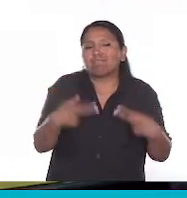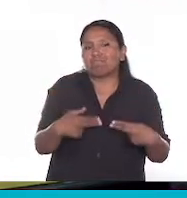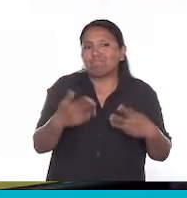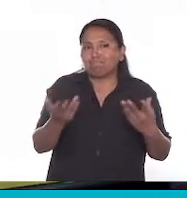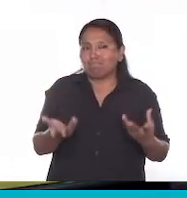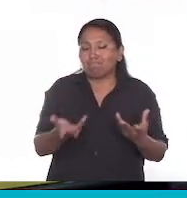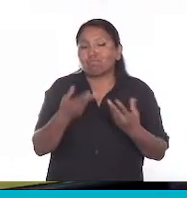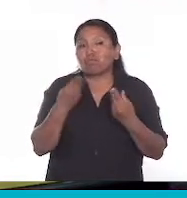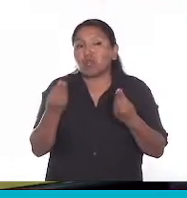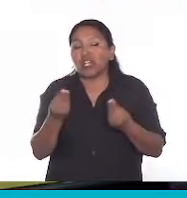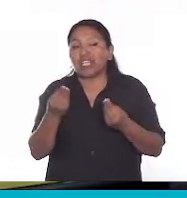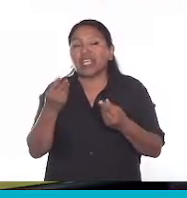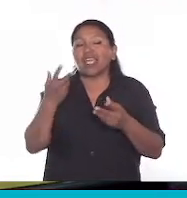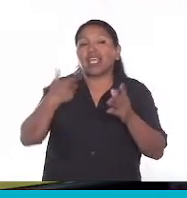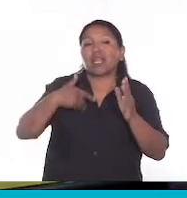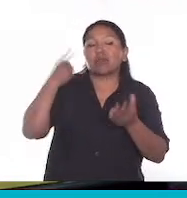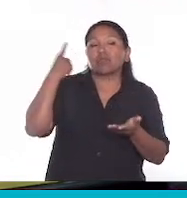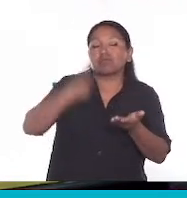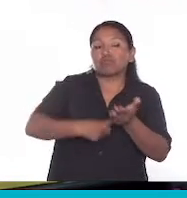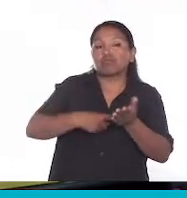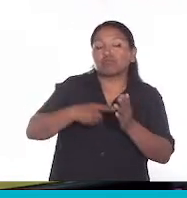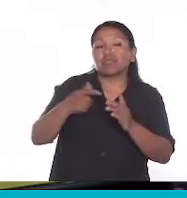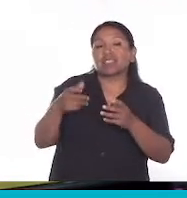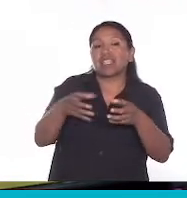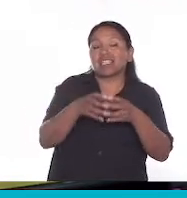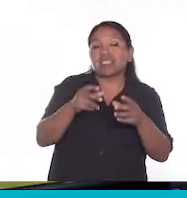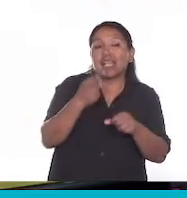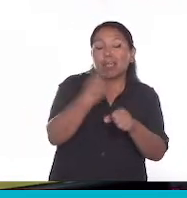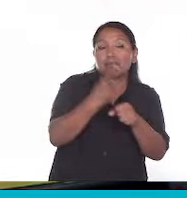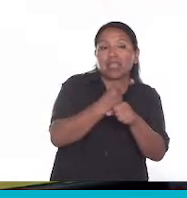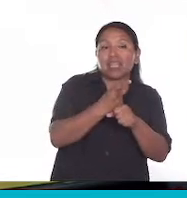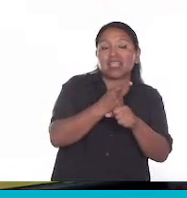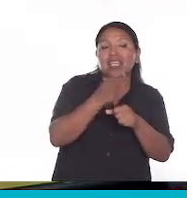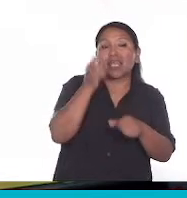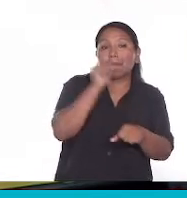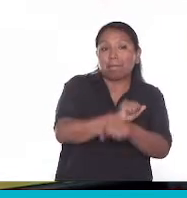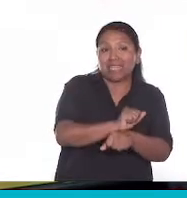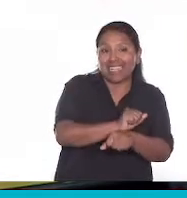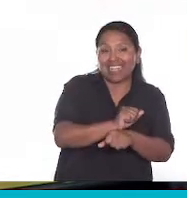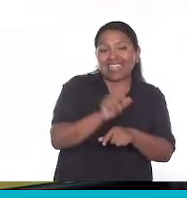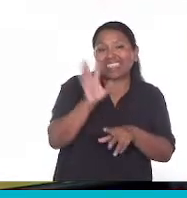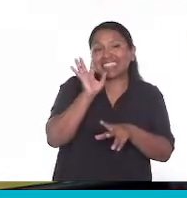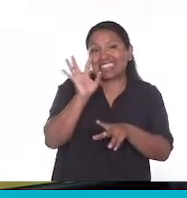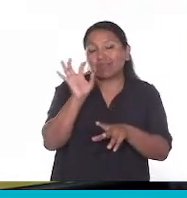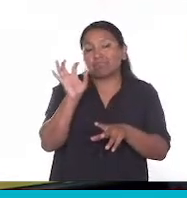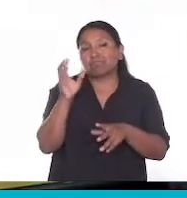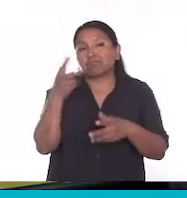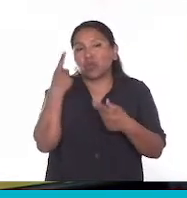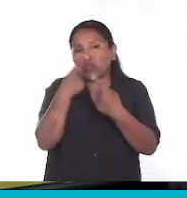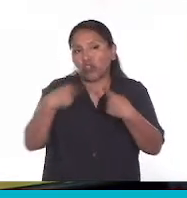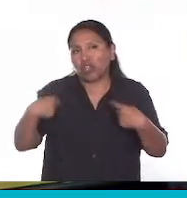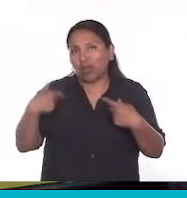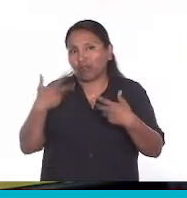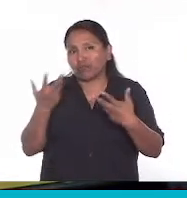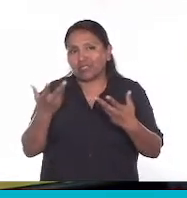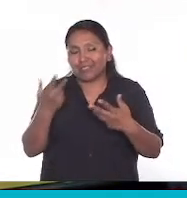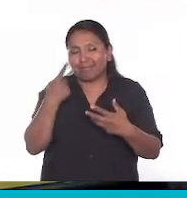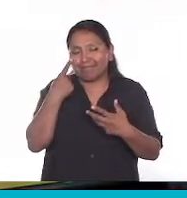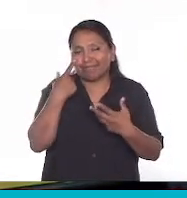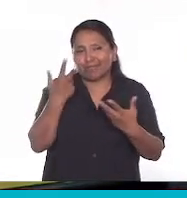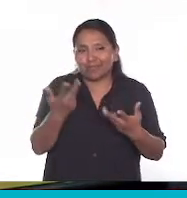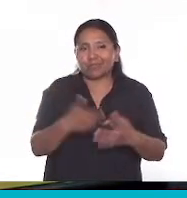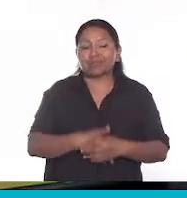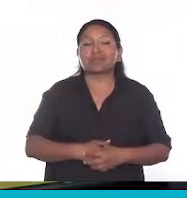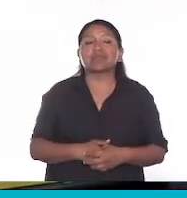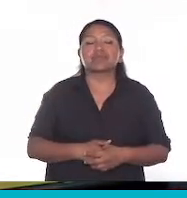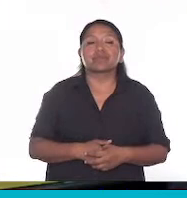porque, digamos, en un fallo mayoritario de la Sala Primera de la Cámara Federal de Casación Penal, que seguramente a muchos nos suena por otras causas también que tienen